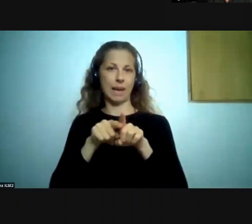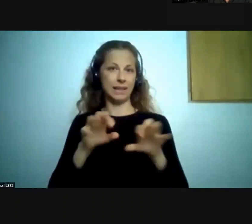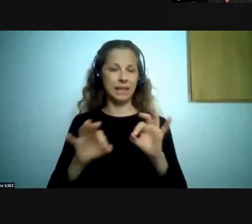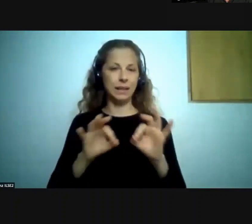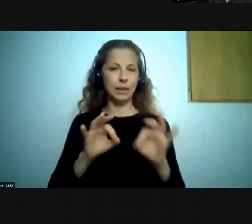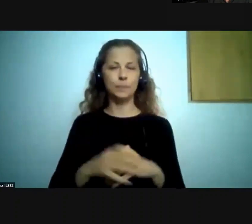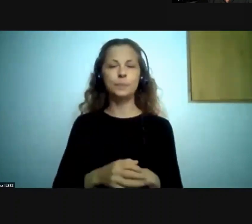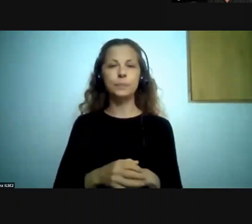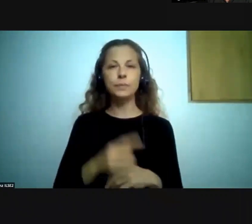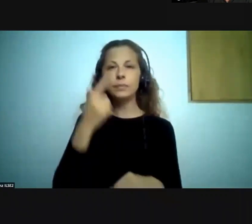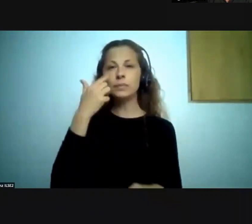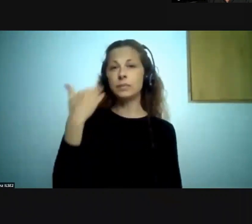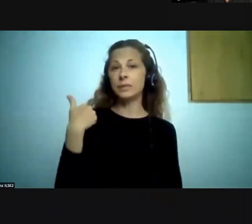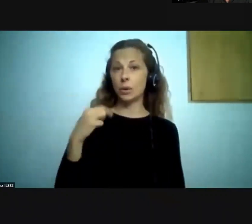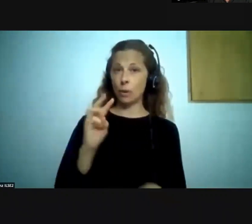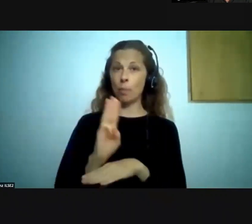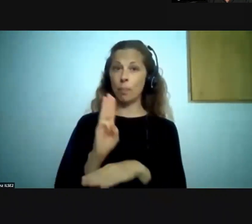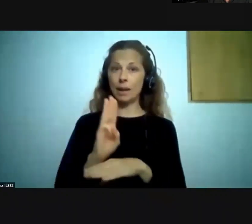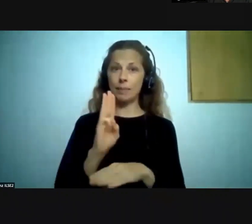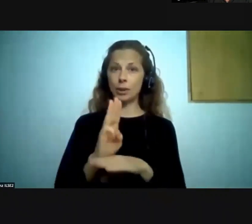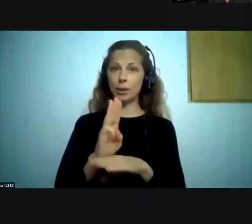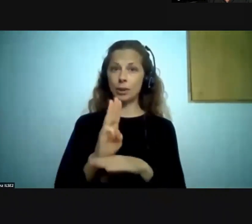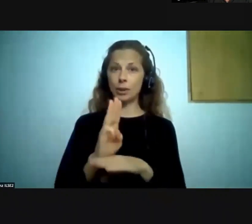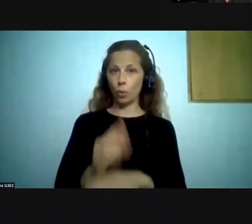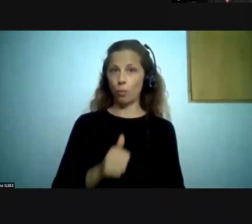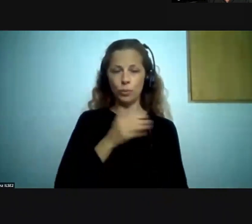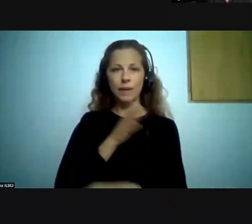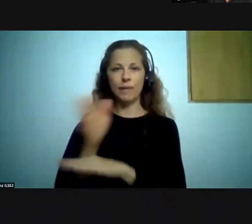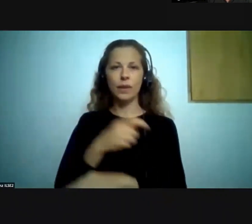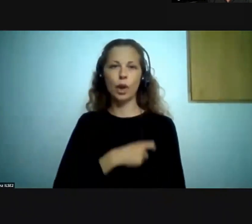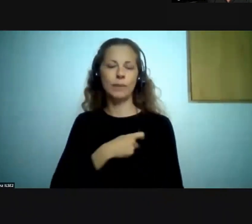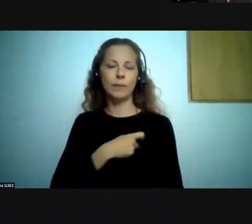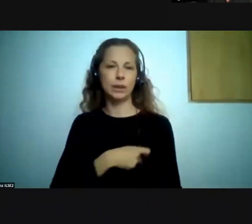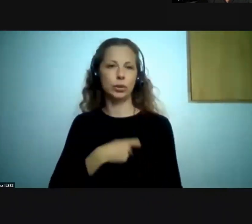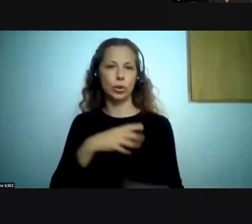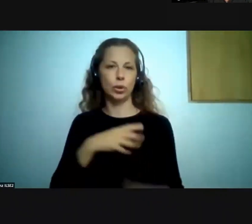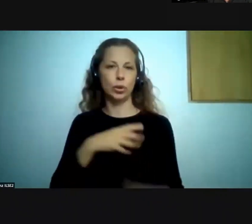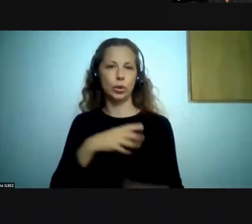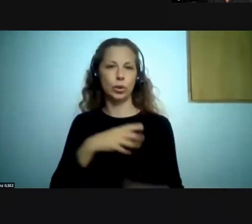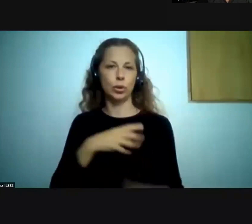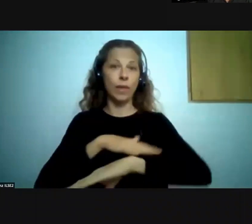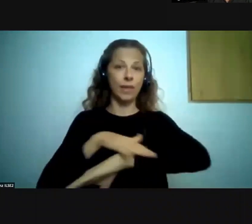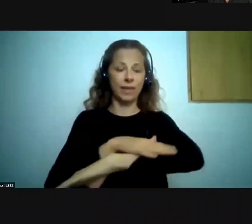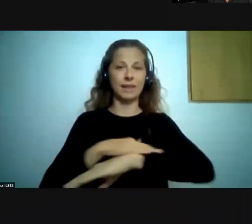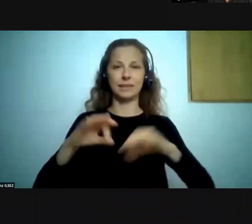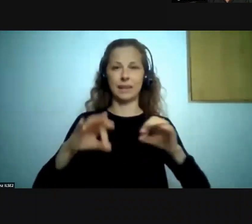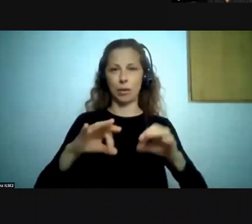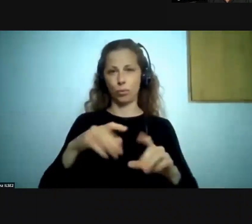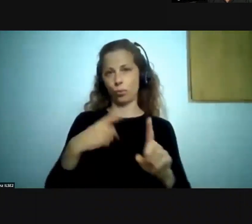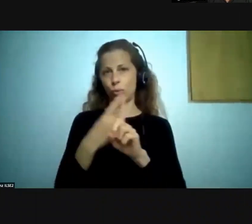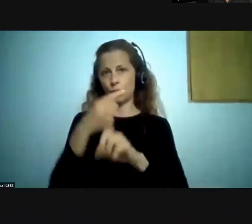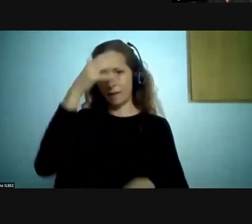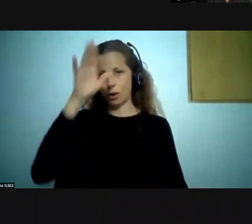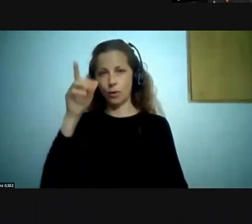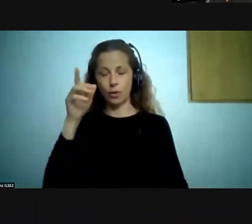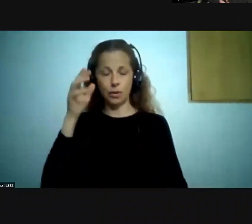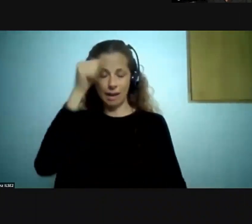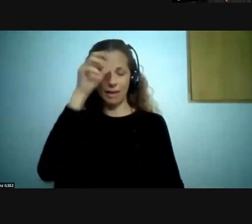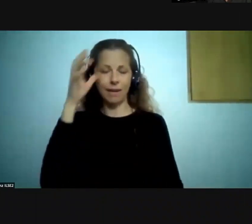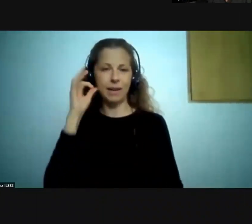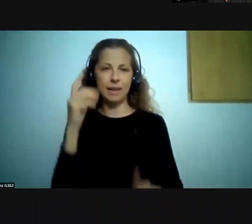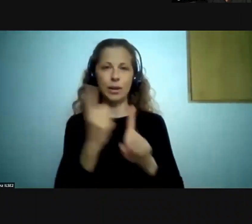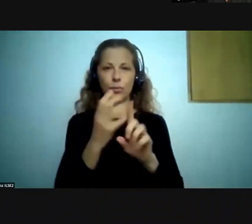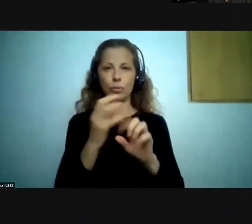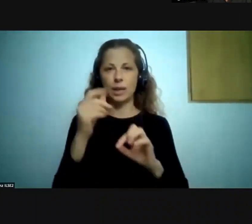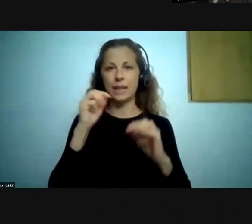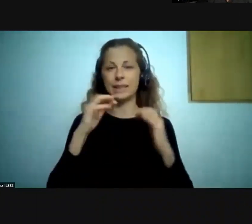posibilidad de acudir a la Comisión del Pacto de Estado contra la Violencia de Género y también al Senado, ¿no? Tendríamos que haber hecho un pacto de